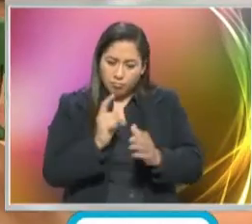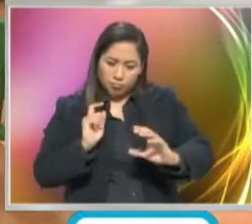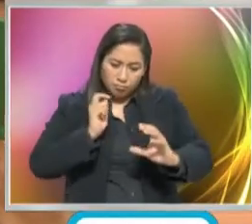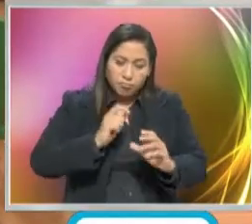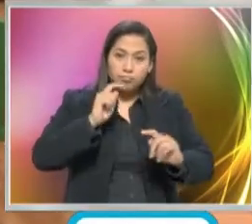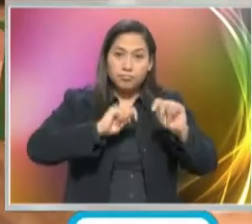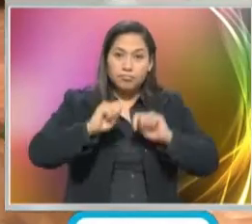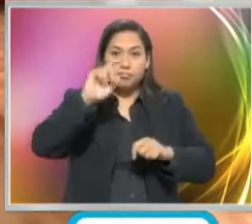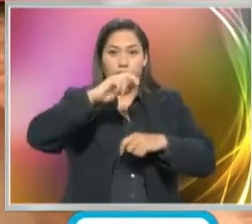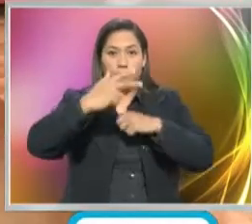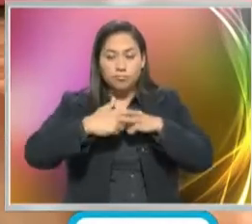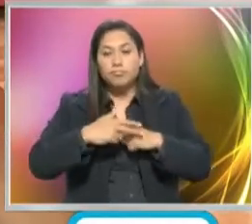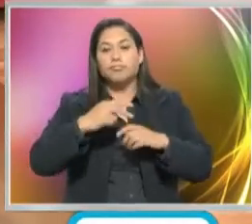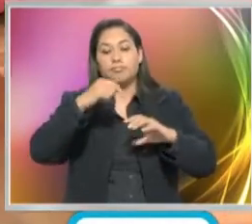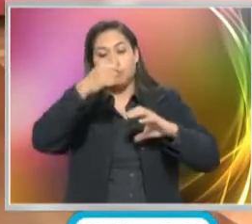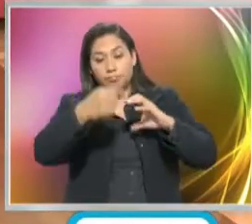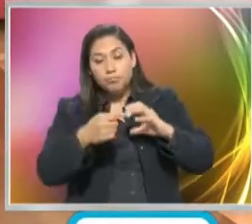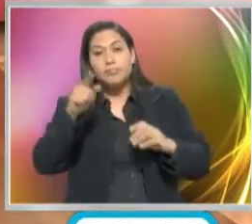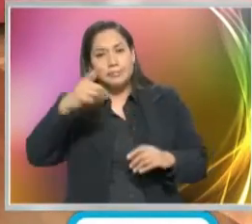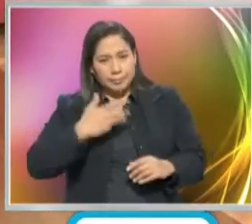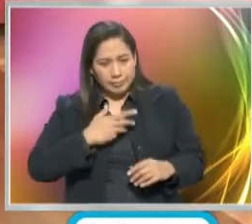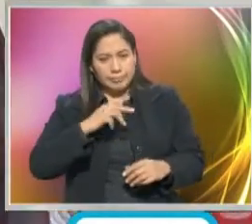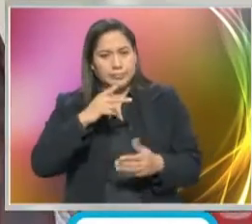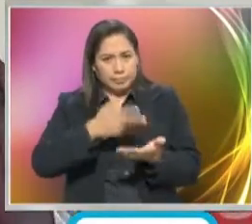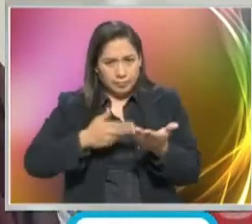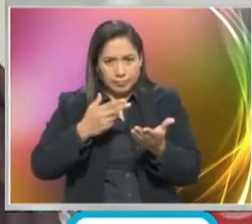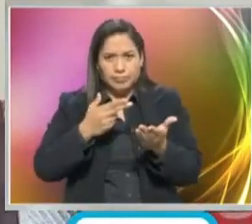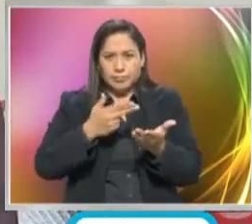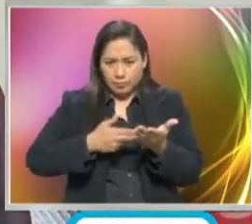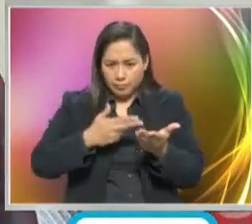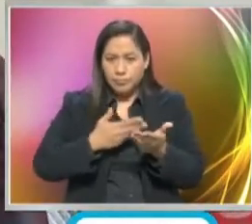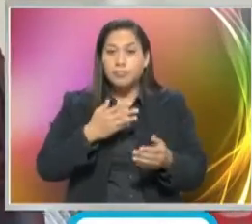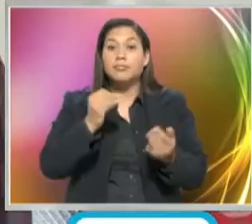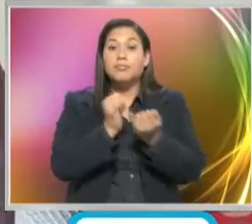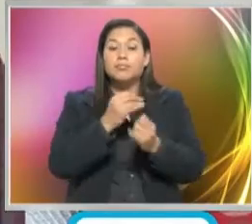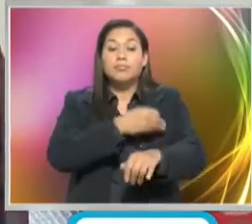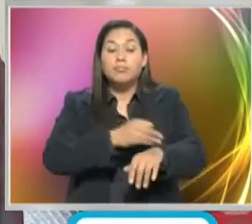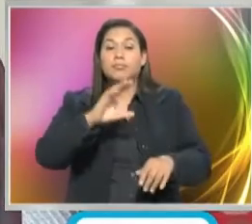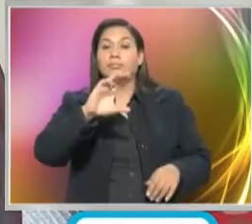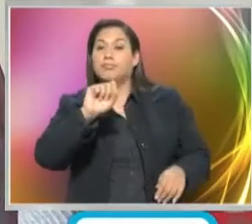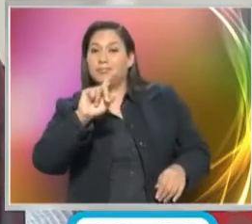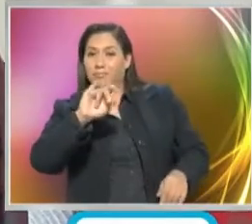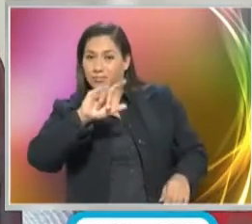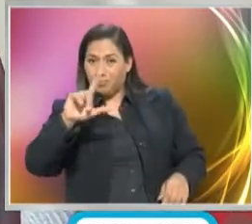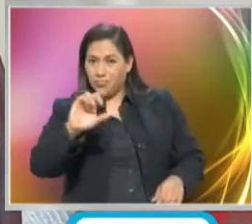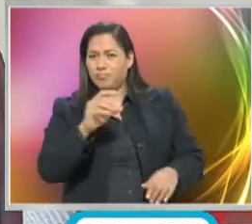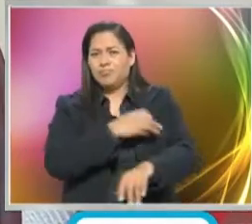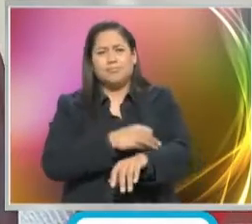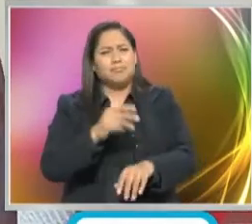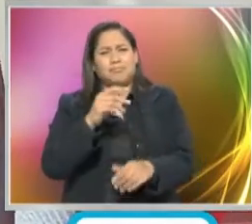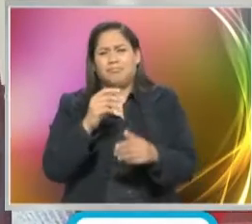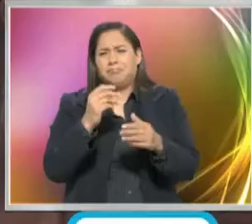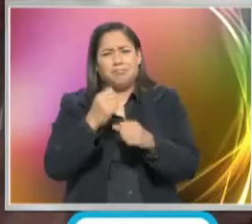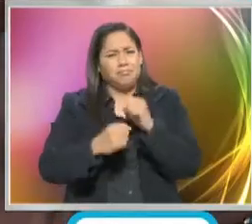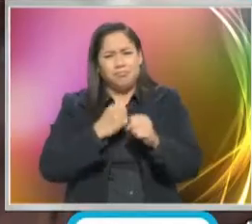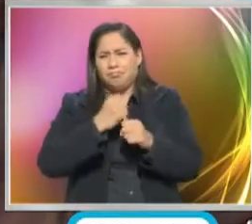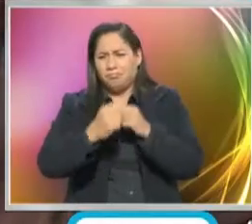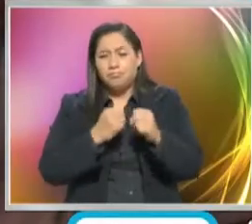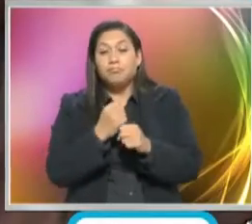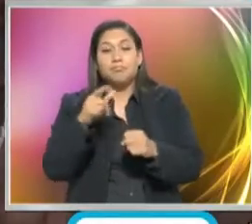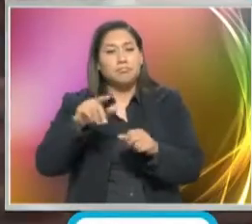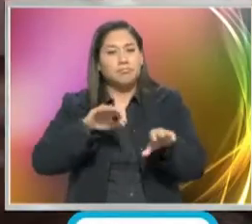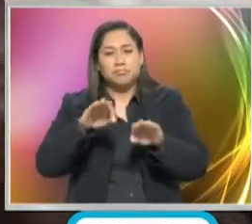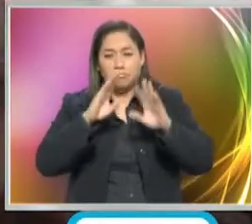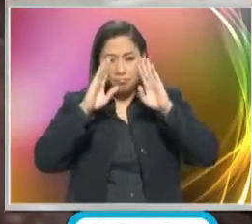abierto tiendas en Europa y demás. Él tiene sus talleres ahí, igual la familia Castillo, que son familias de toda la vida,